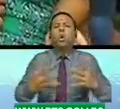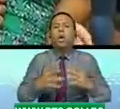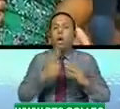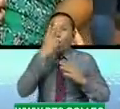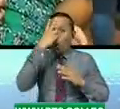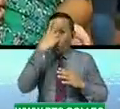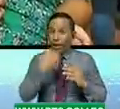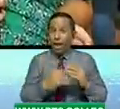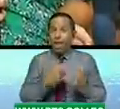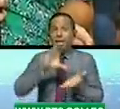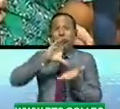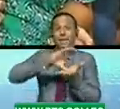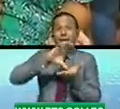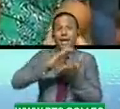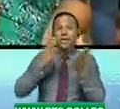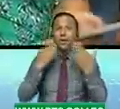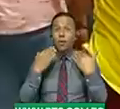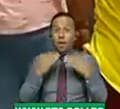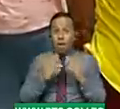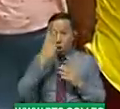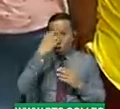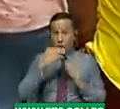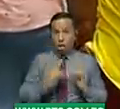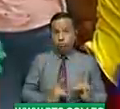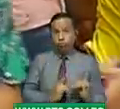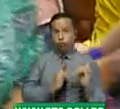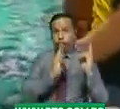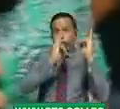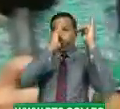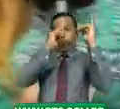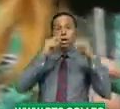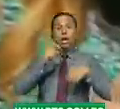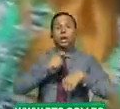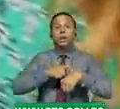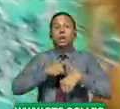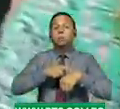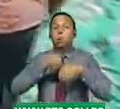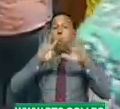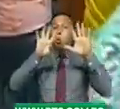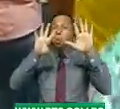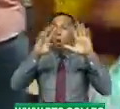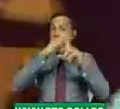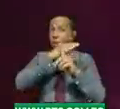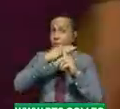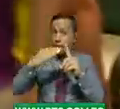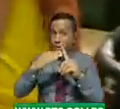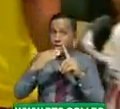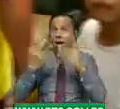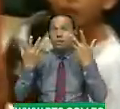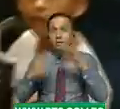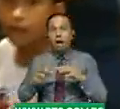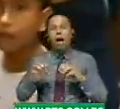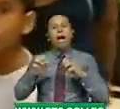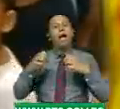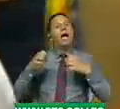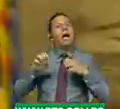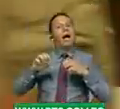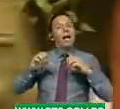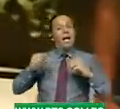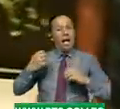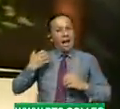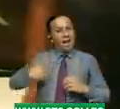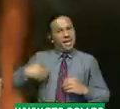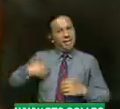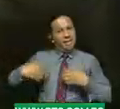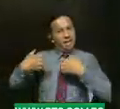ubicado en pleno centro de la urbe porteña, donde aproximadamente a las 21:30 arribó la selección argentina